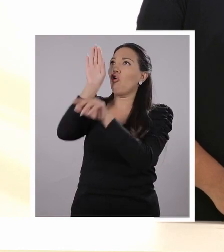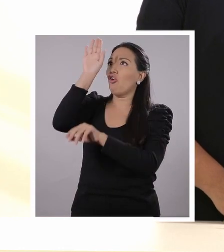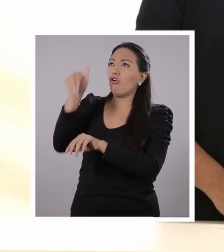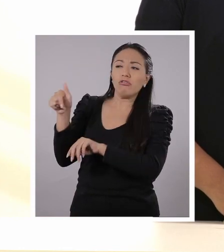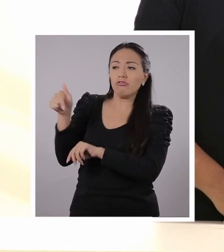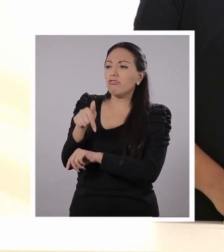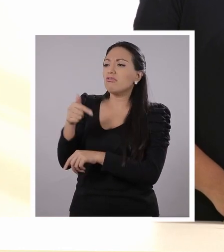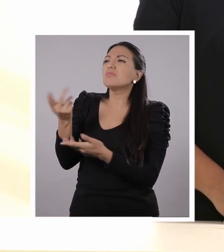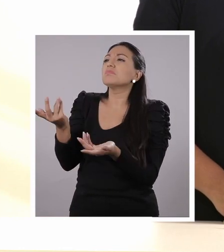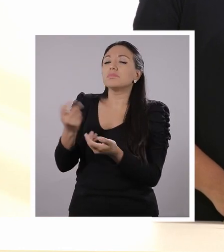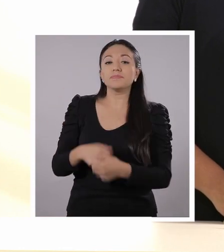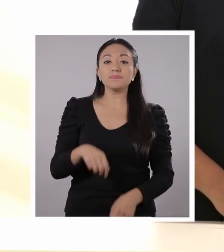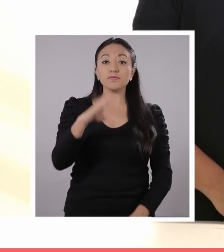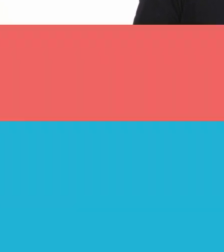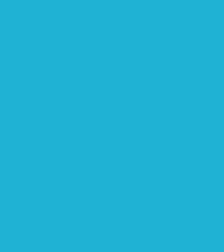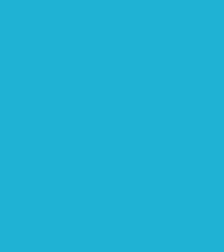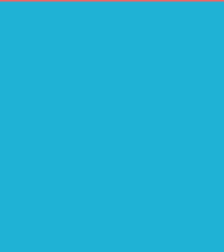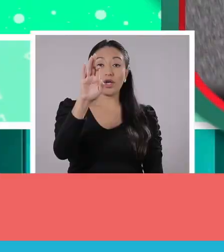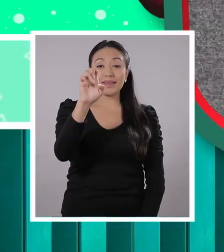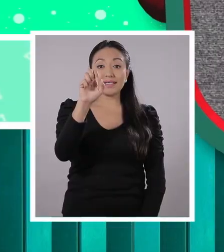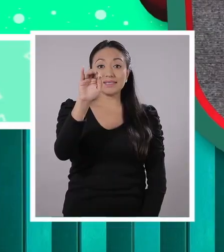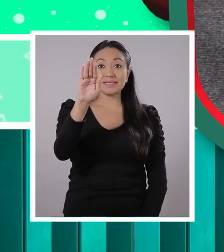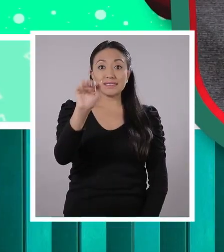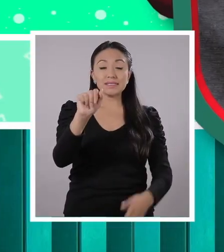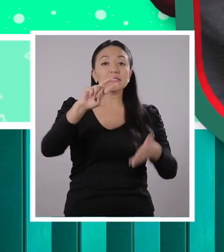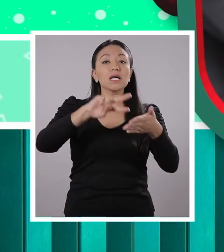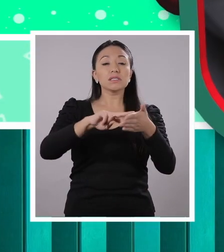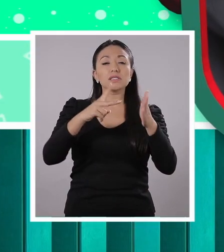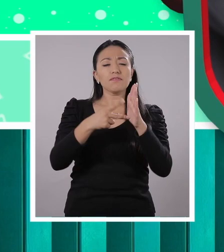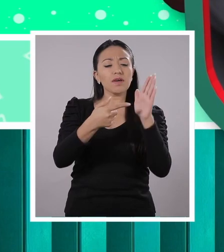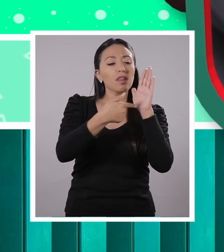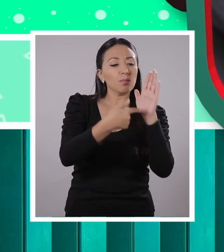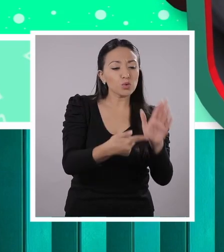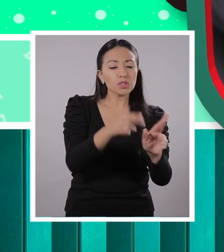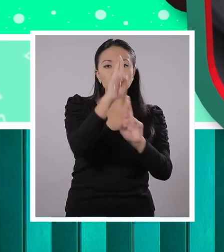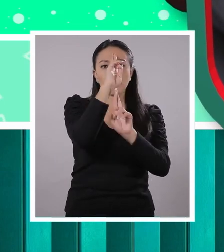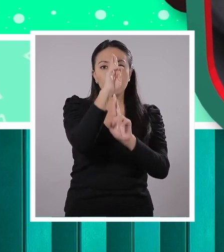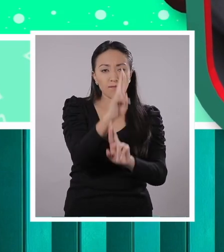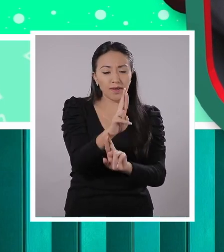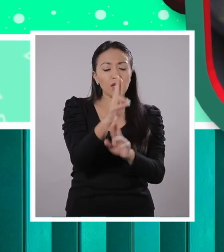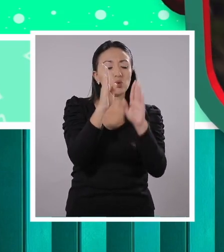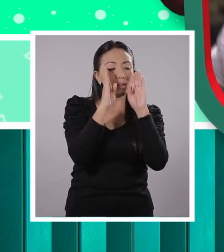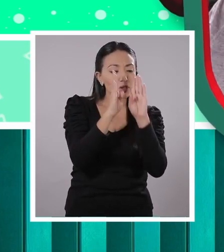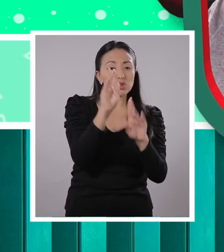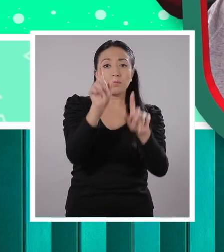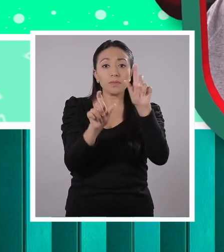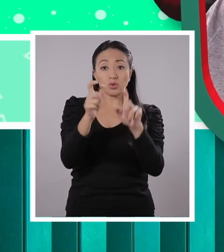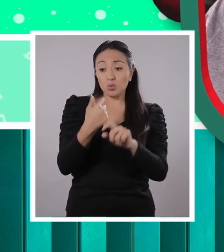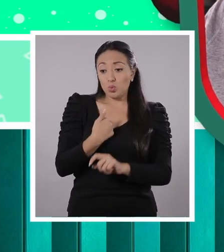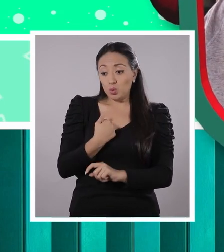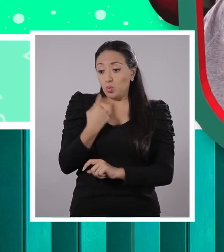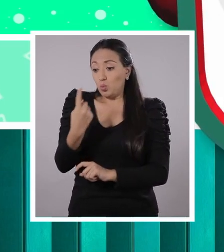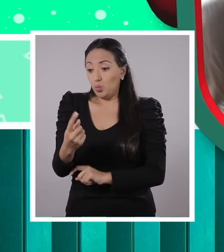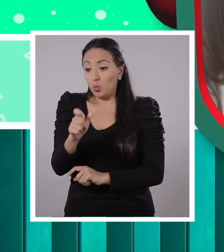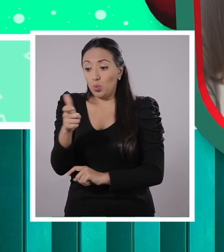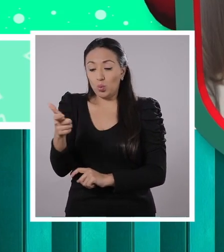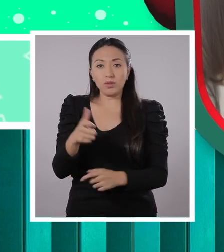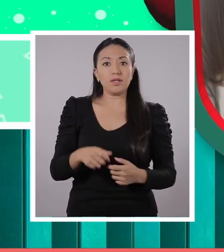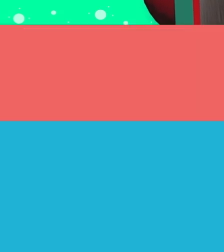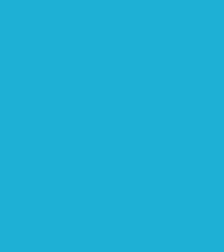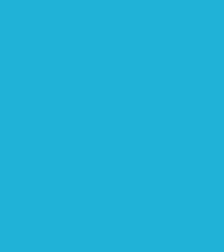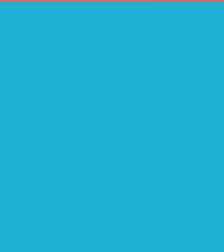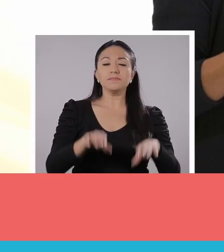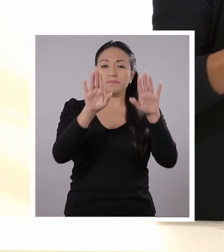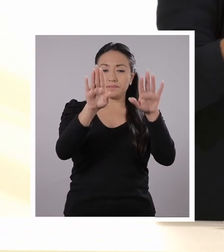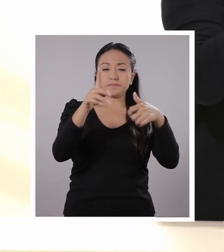¡Webster! Ñaño, ¿qué es cortesía? Cortesía, demostración, afecto, respeto o atención de una persona hacia